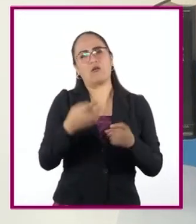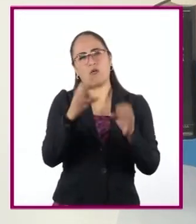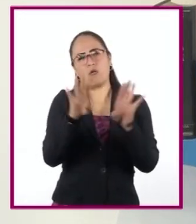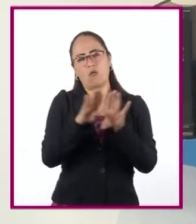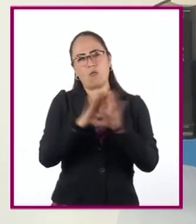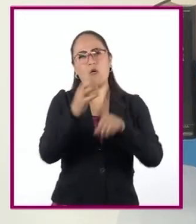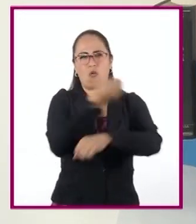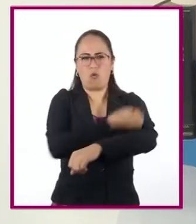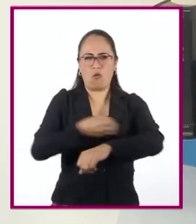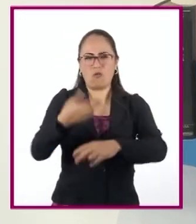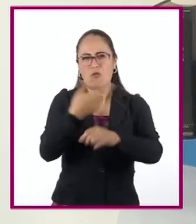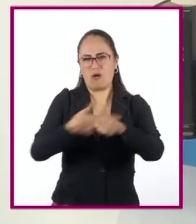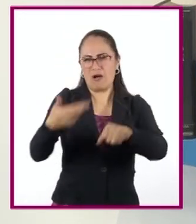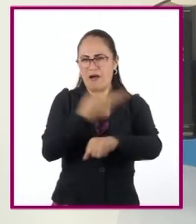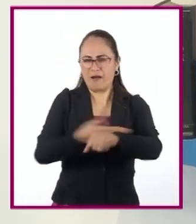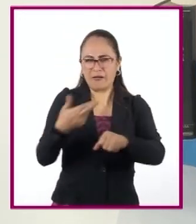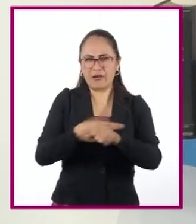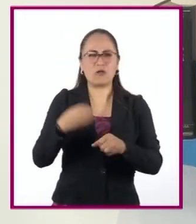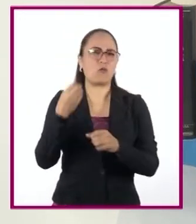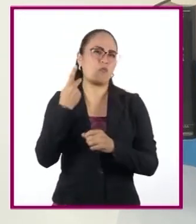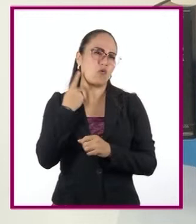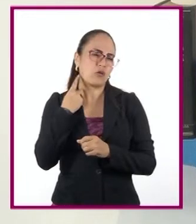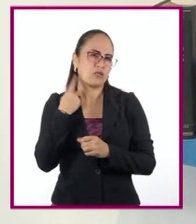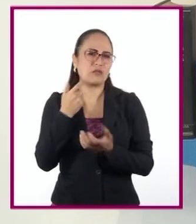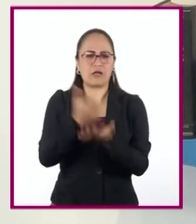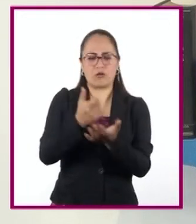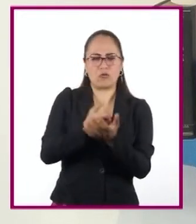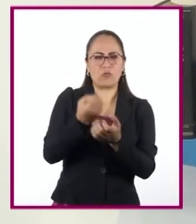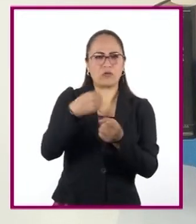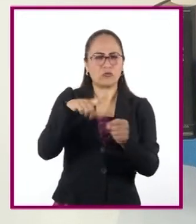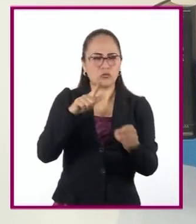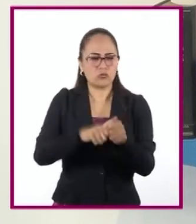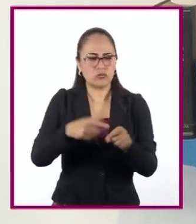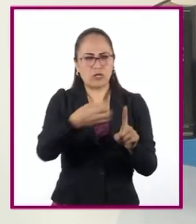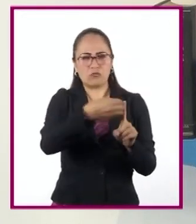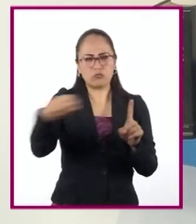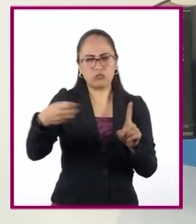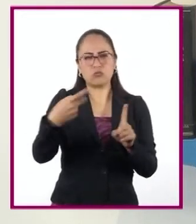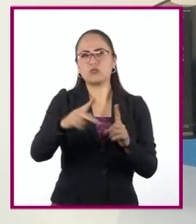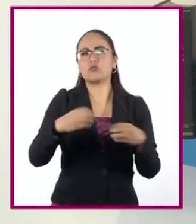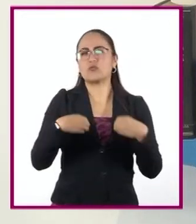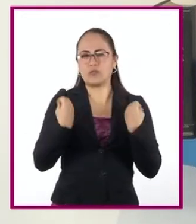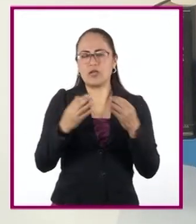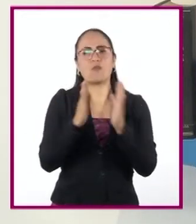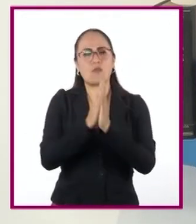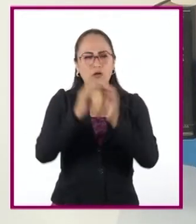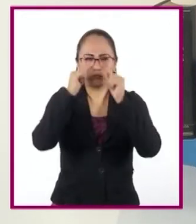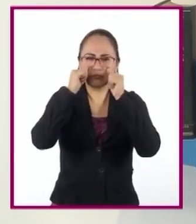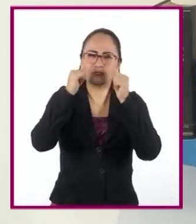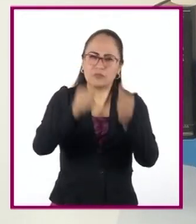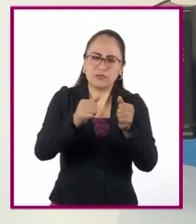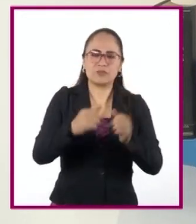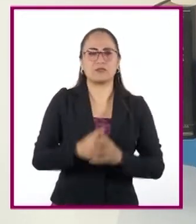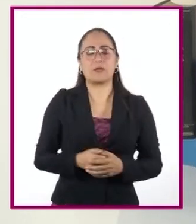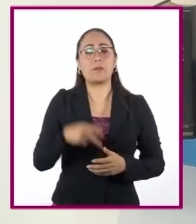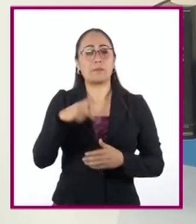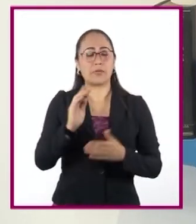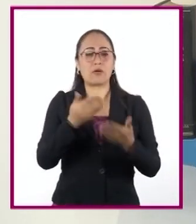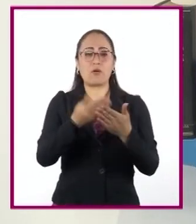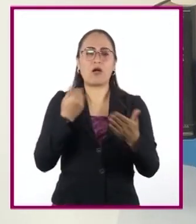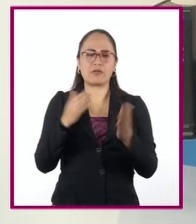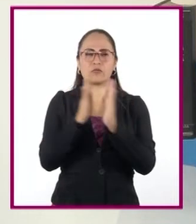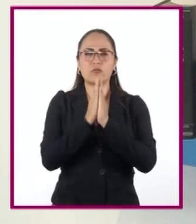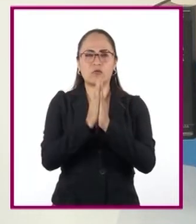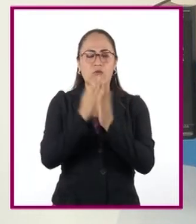política, económica y social de los colonos de las 13 colonias. Presten atención, pero antes Anoten